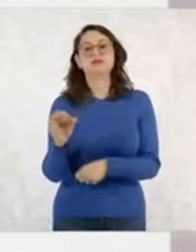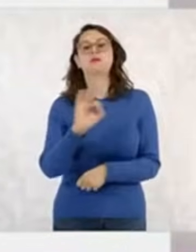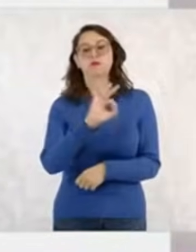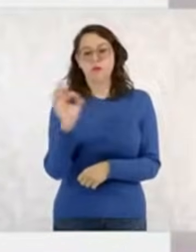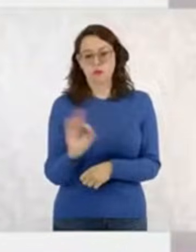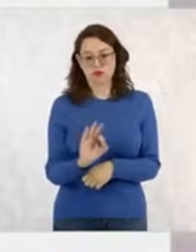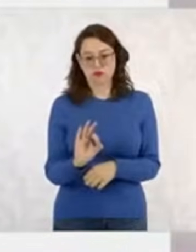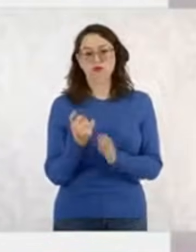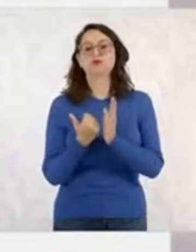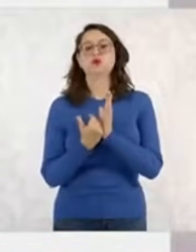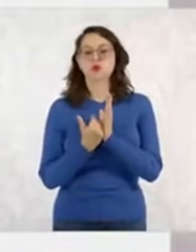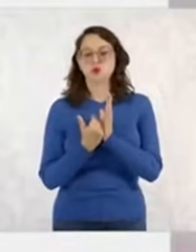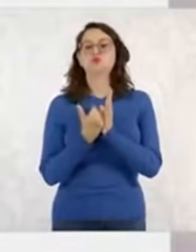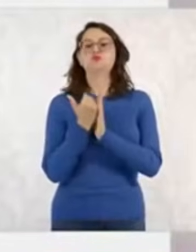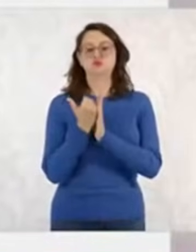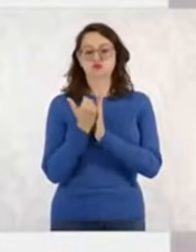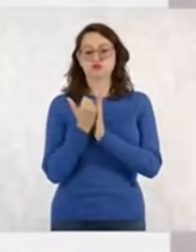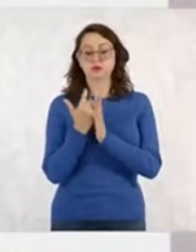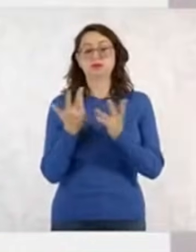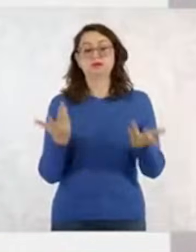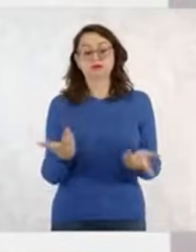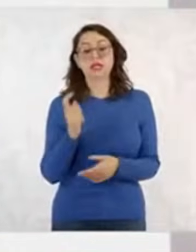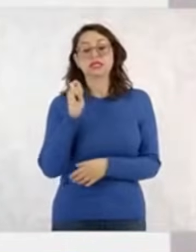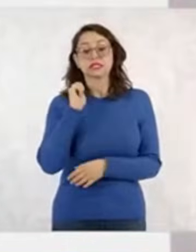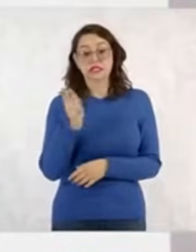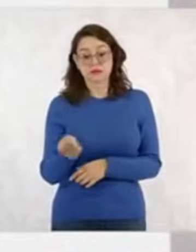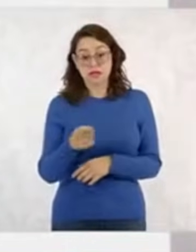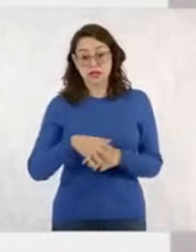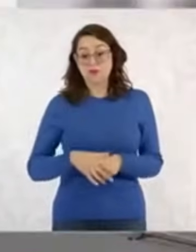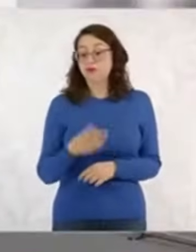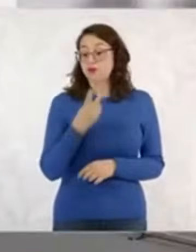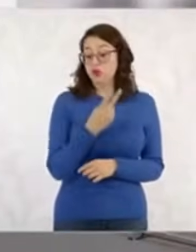mínimo general, con lo que pasará de